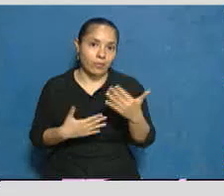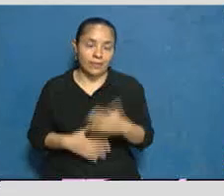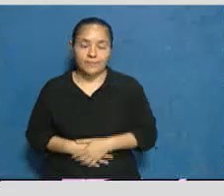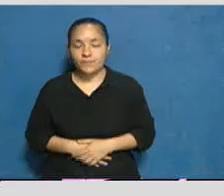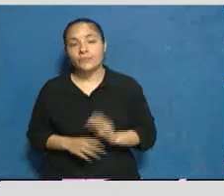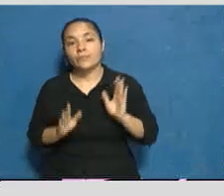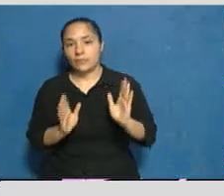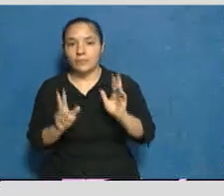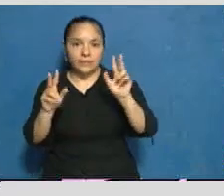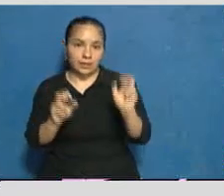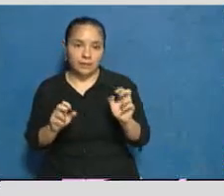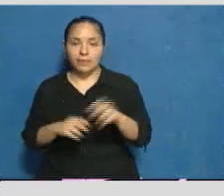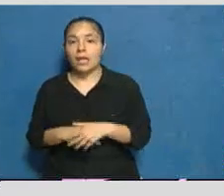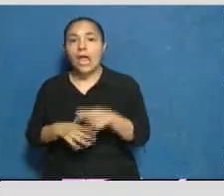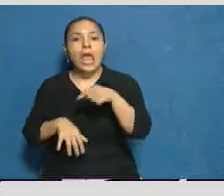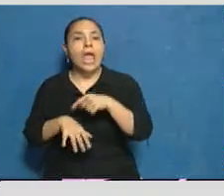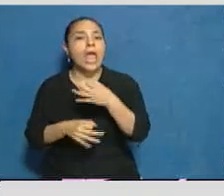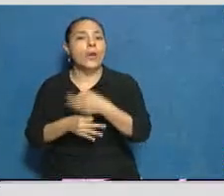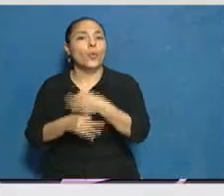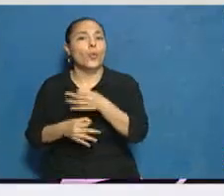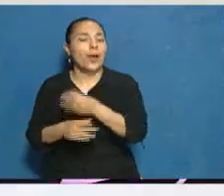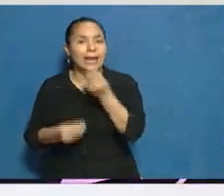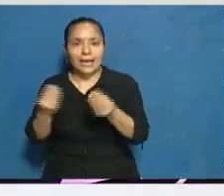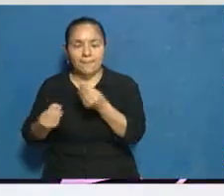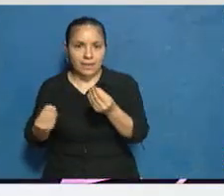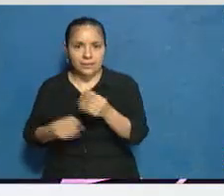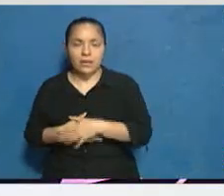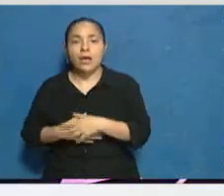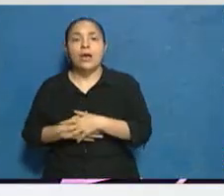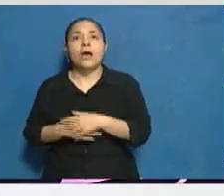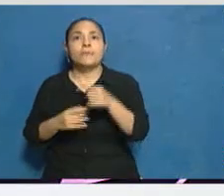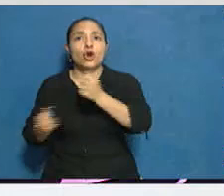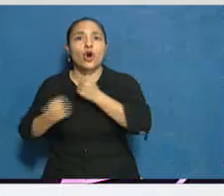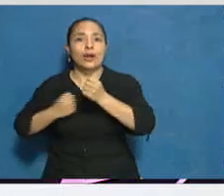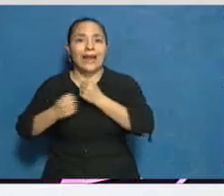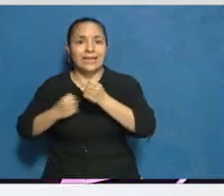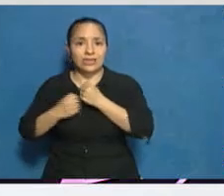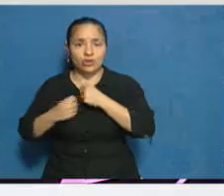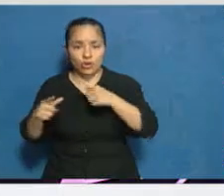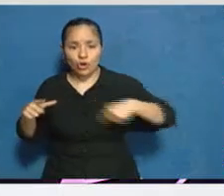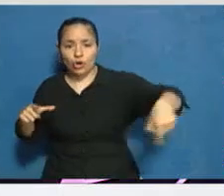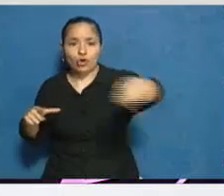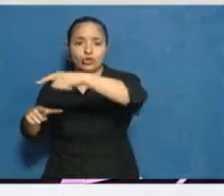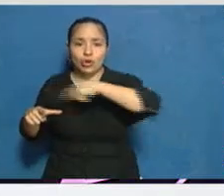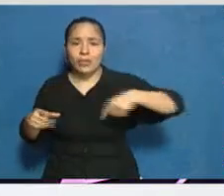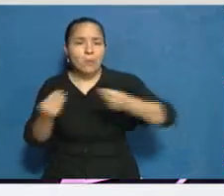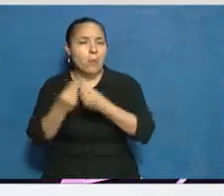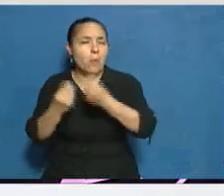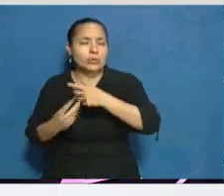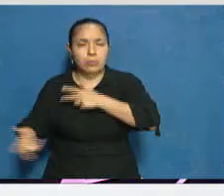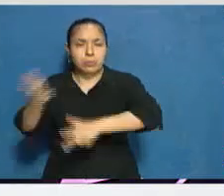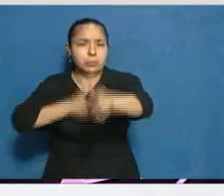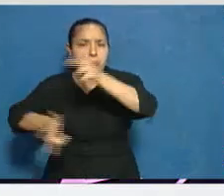por un lado. ¿Qué pasa con la escuela? Repetimos, Corralitos, Severo del Castillo, una rotonda, un lugar muy transitado, un carril